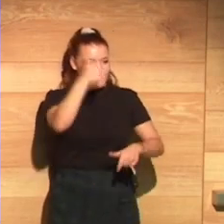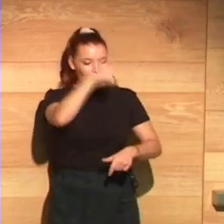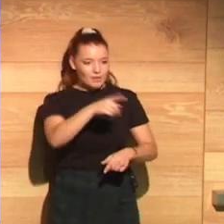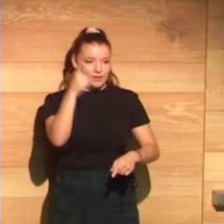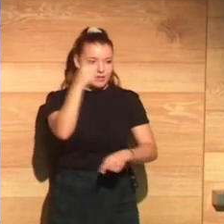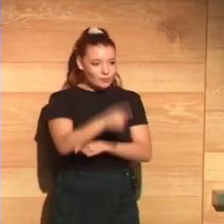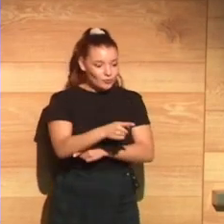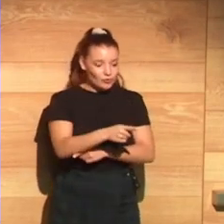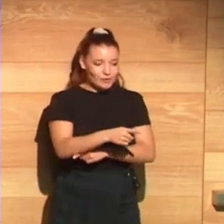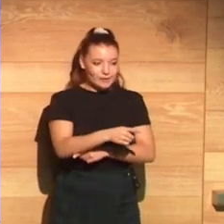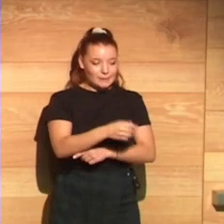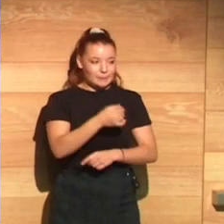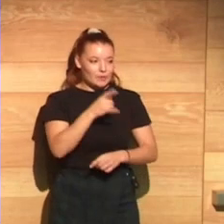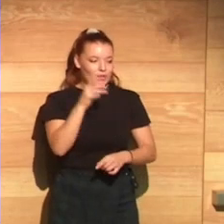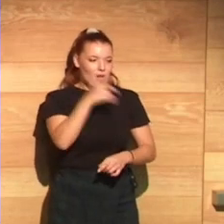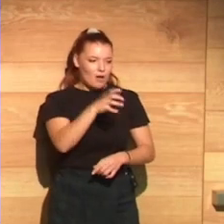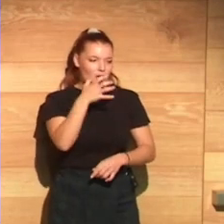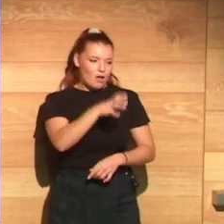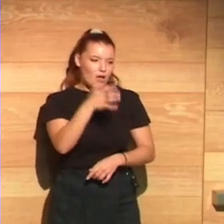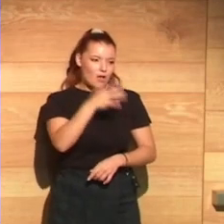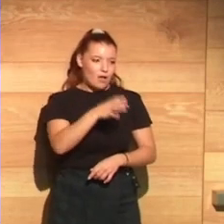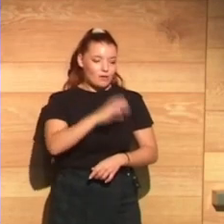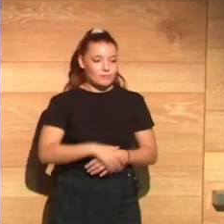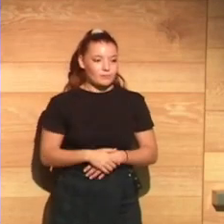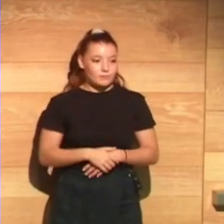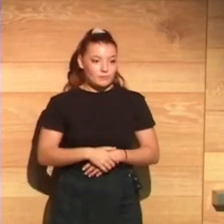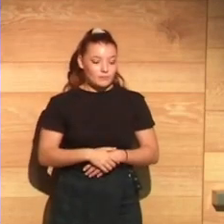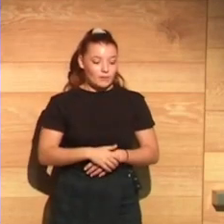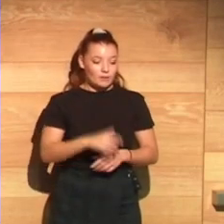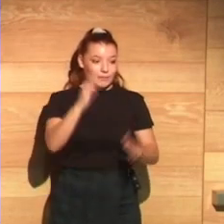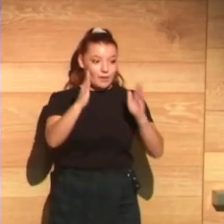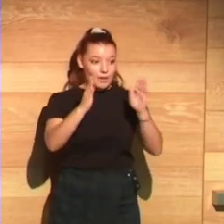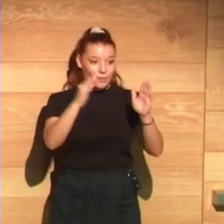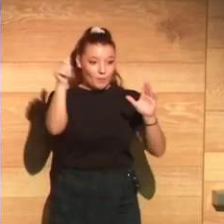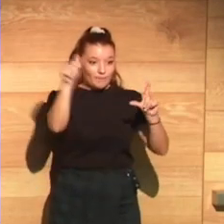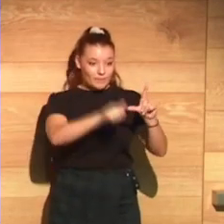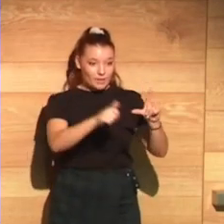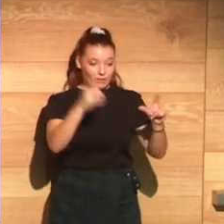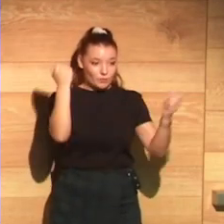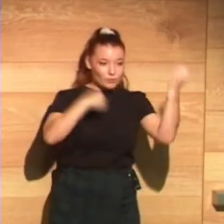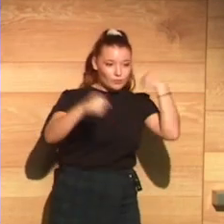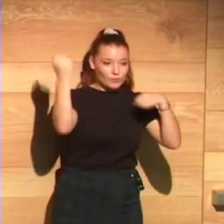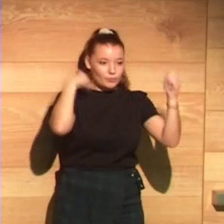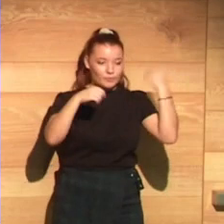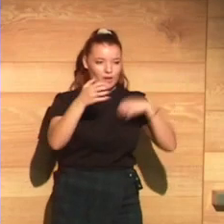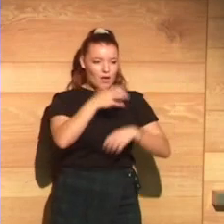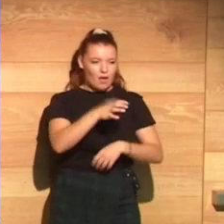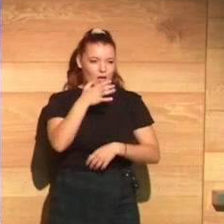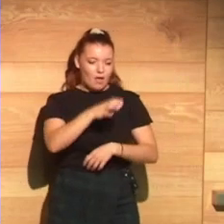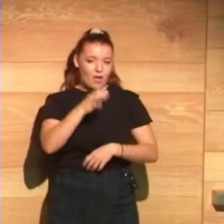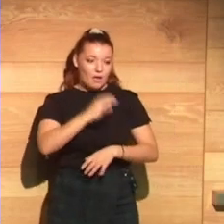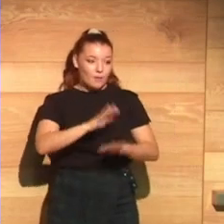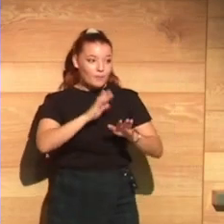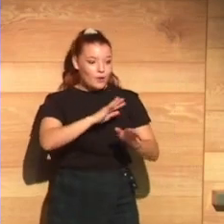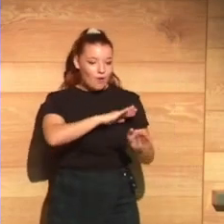que, y en general casi todos los directores hablaban mal, o sea que Billy Wilder también se quejaba mucho en los rodajes de ella, lo que